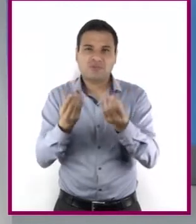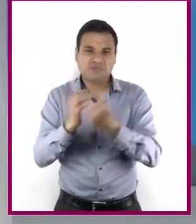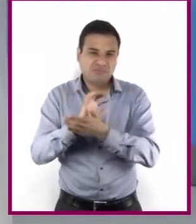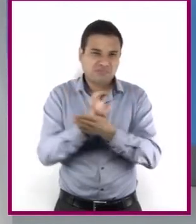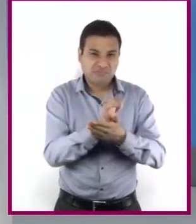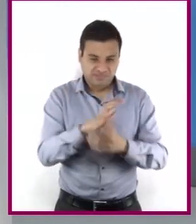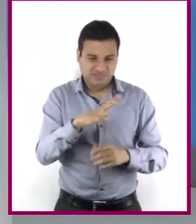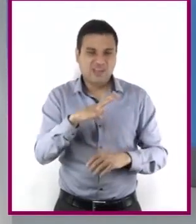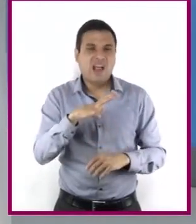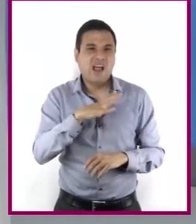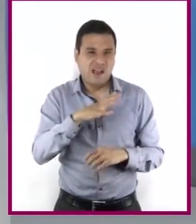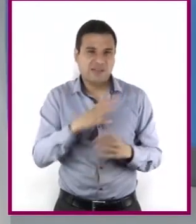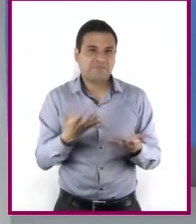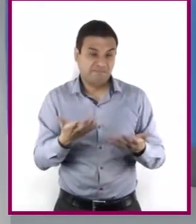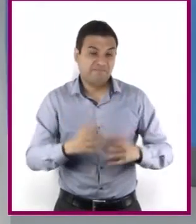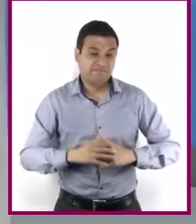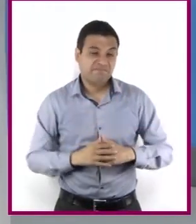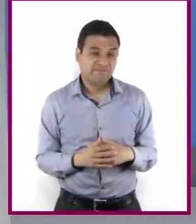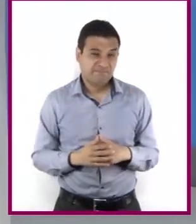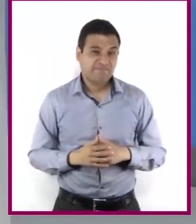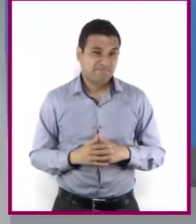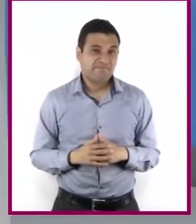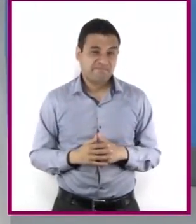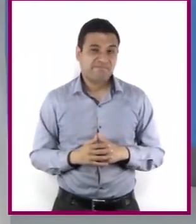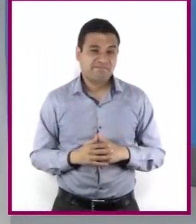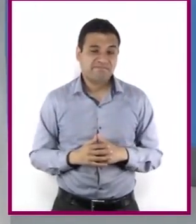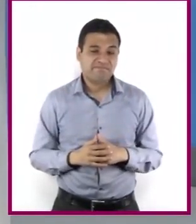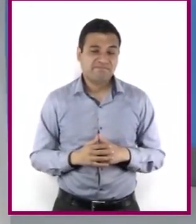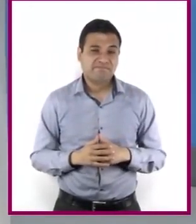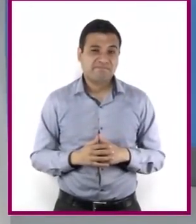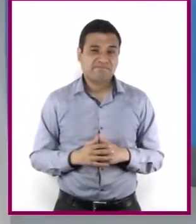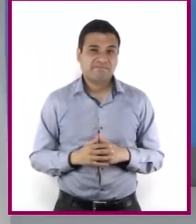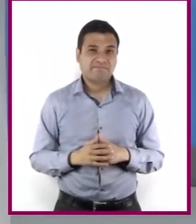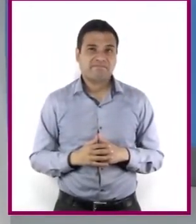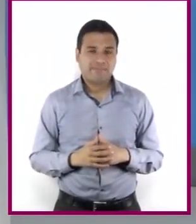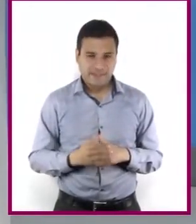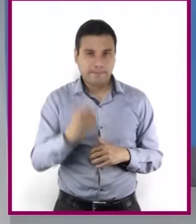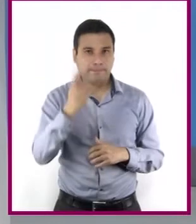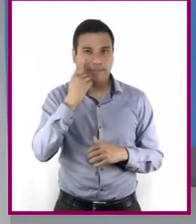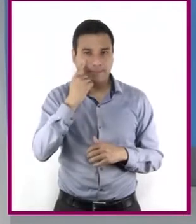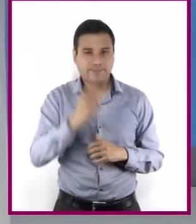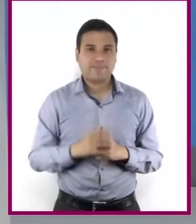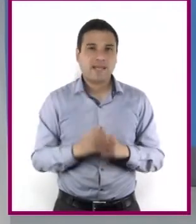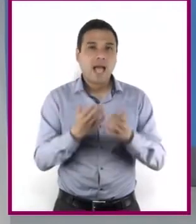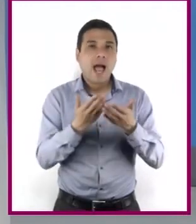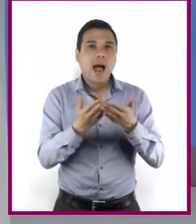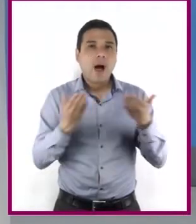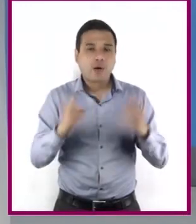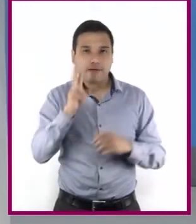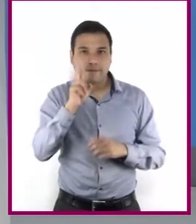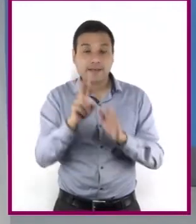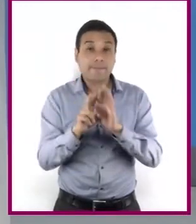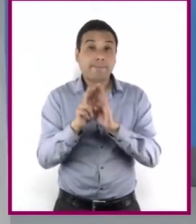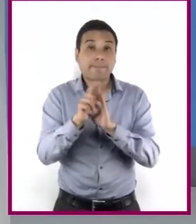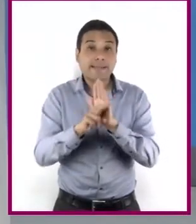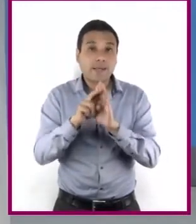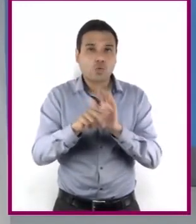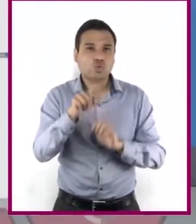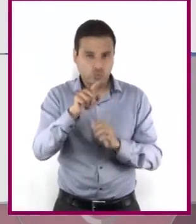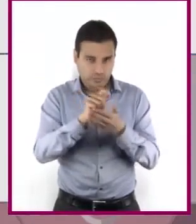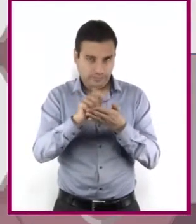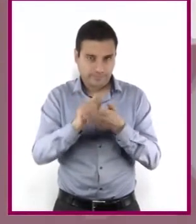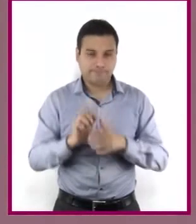la desigualdad se hacen presentes en nuestro país. Observen el siguiente video y no olviden tomar